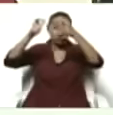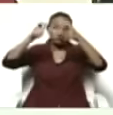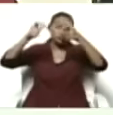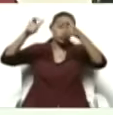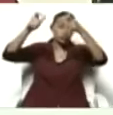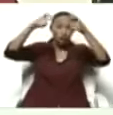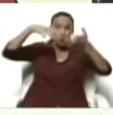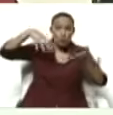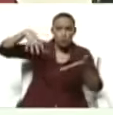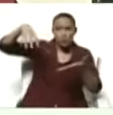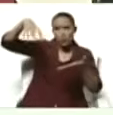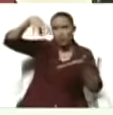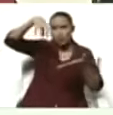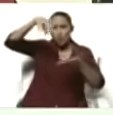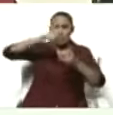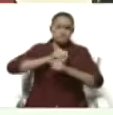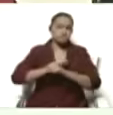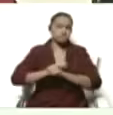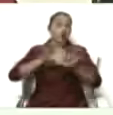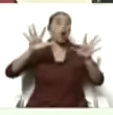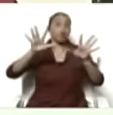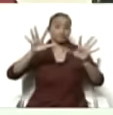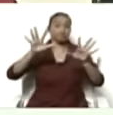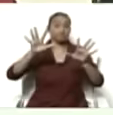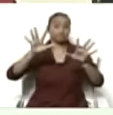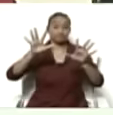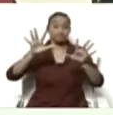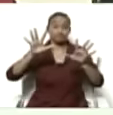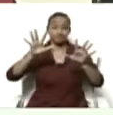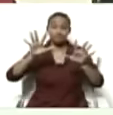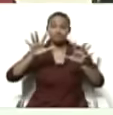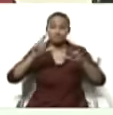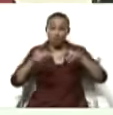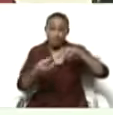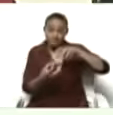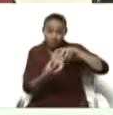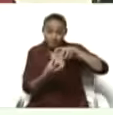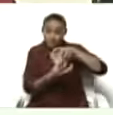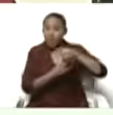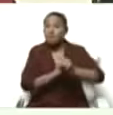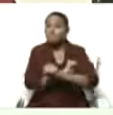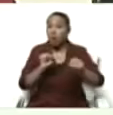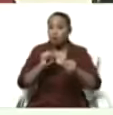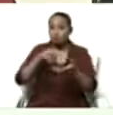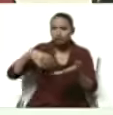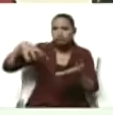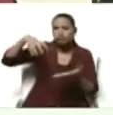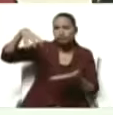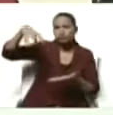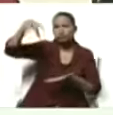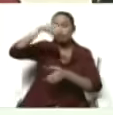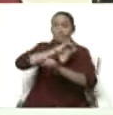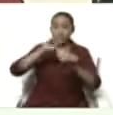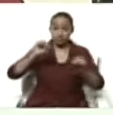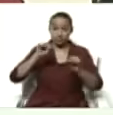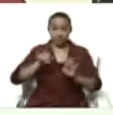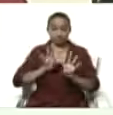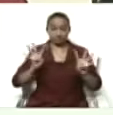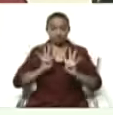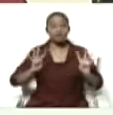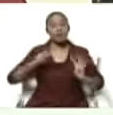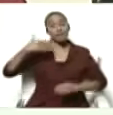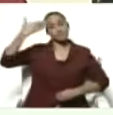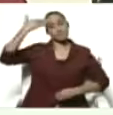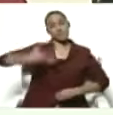drones cargados con explosivos fueron resultaron heridos una cantidad importante de militares que estaban allí en la PR